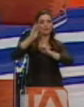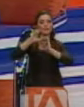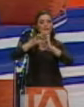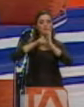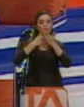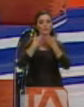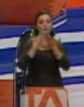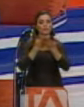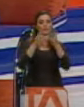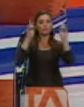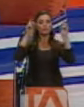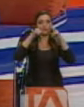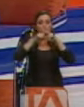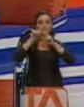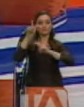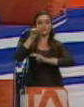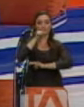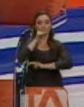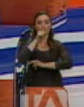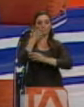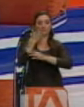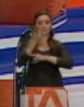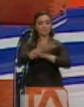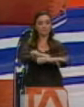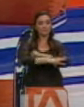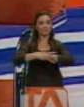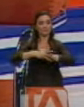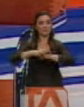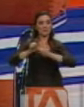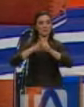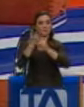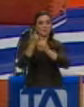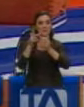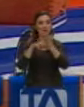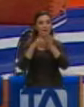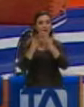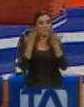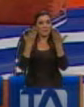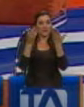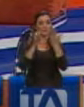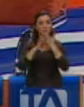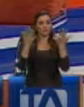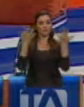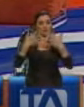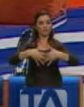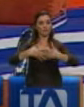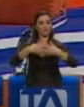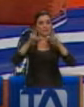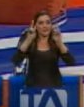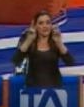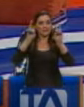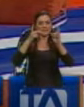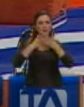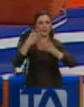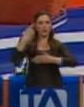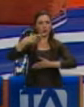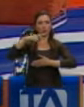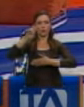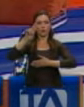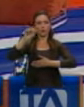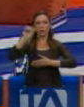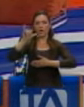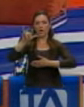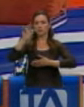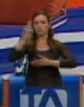Minutos, gracias a la iniciativa privada en Pastaza, por primera vez se creó una planta procesadora de guayusa, la misma que,